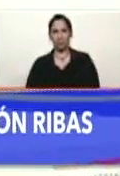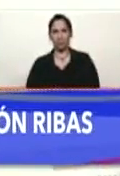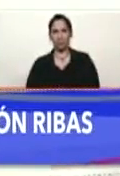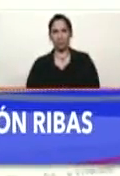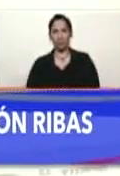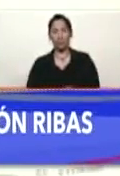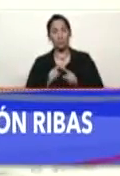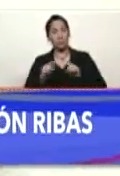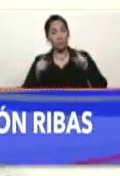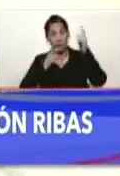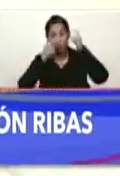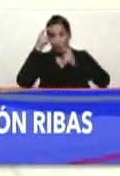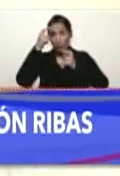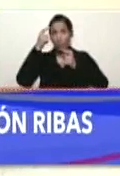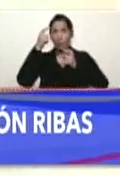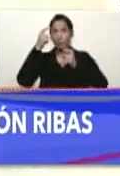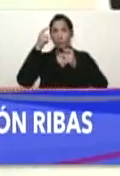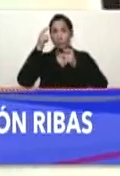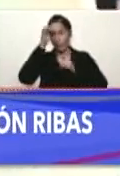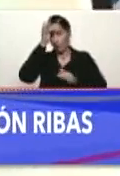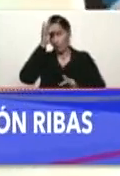Pero el comandante Chávez, con su fe